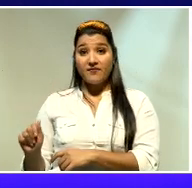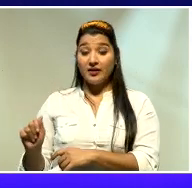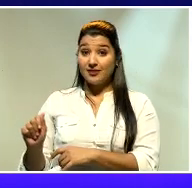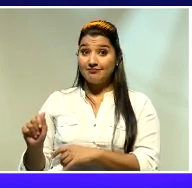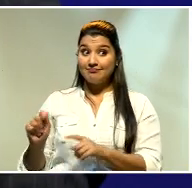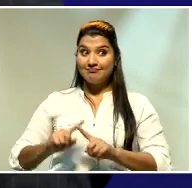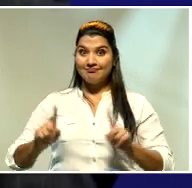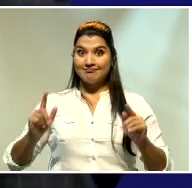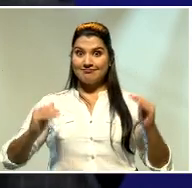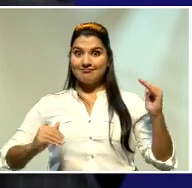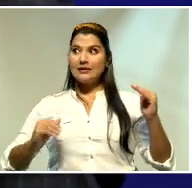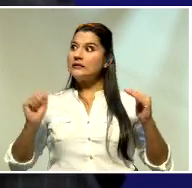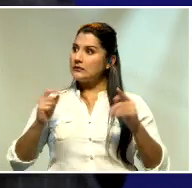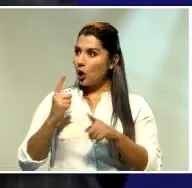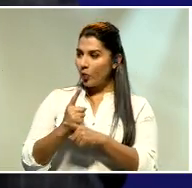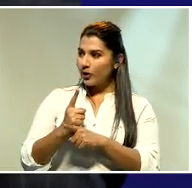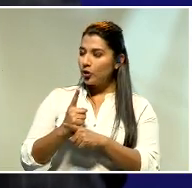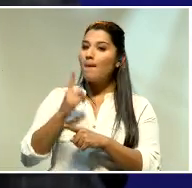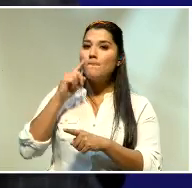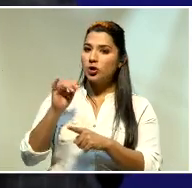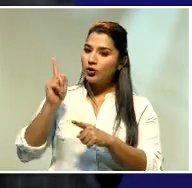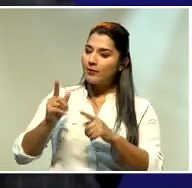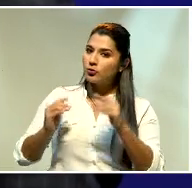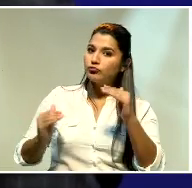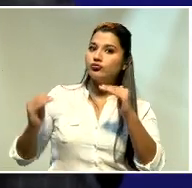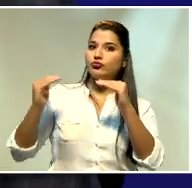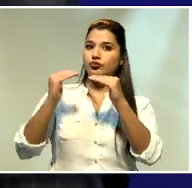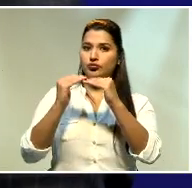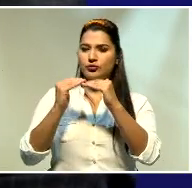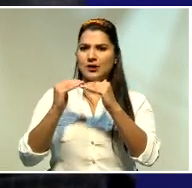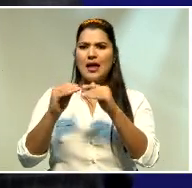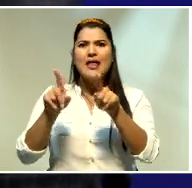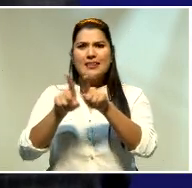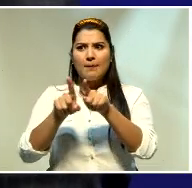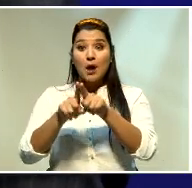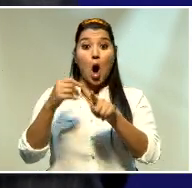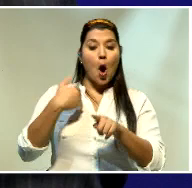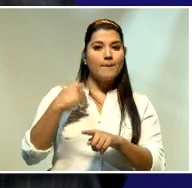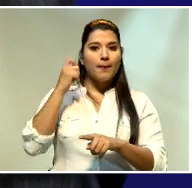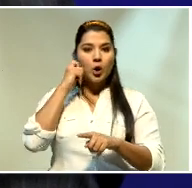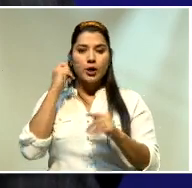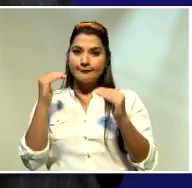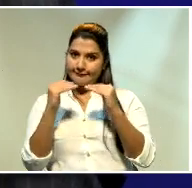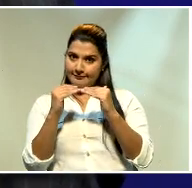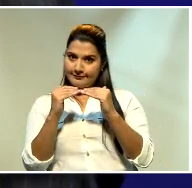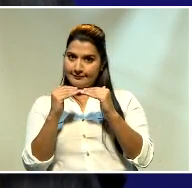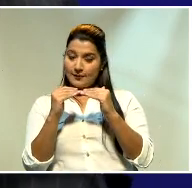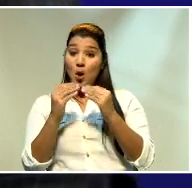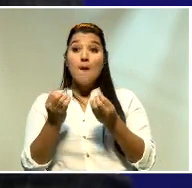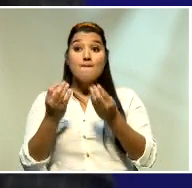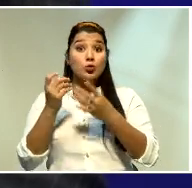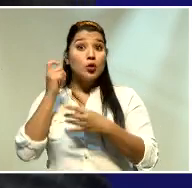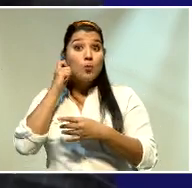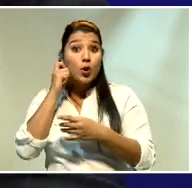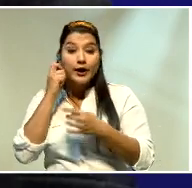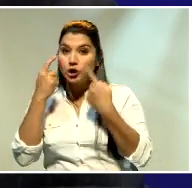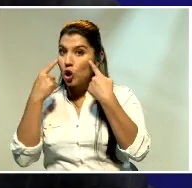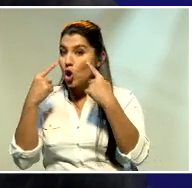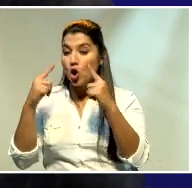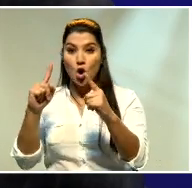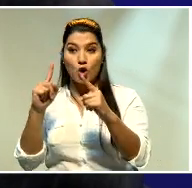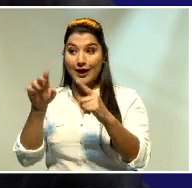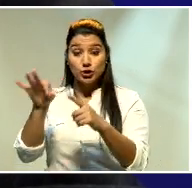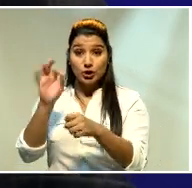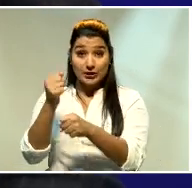subsahariana. Tenemos que cerrar esas brechas. Tenemos que cerrar las brechas entre hombres y mujeres. Sigue muchas mujeres no incorporándose al